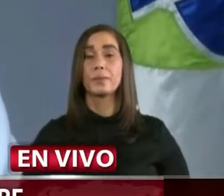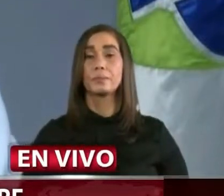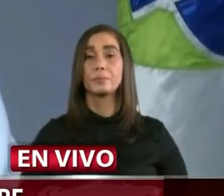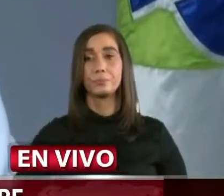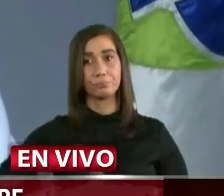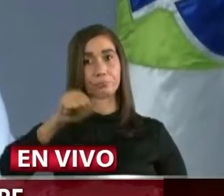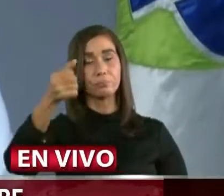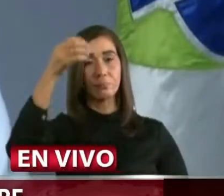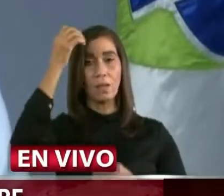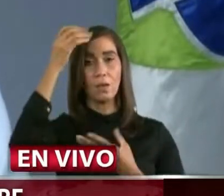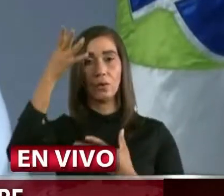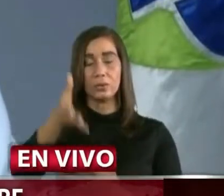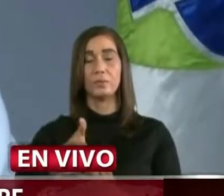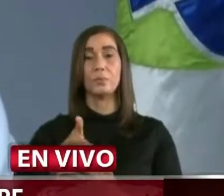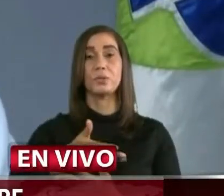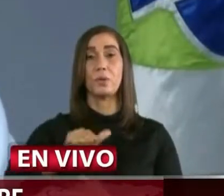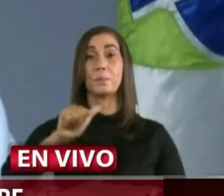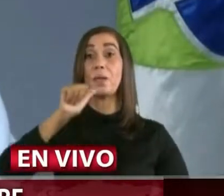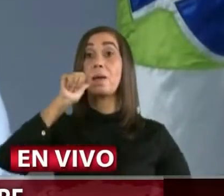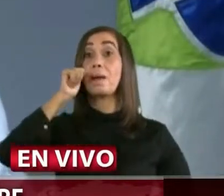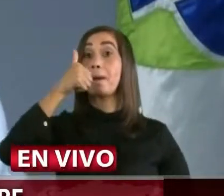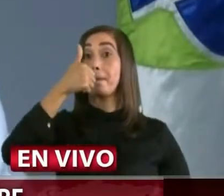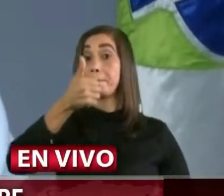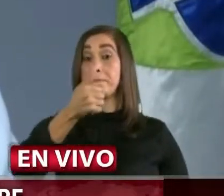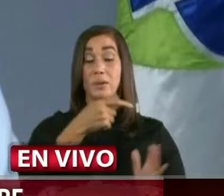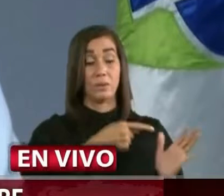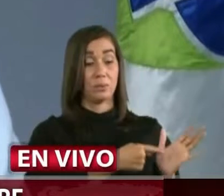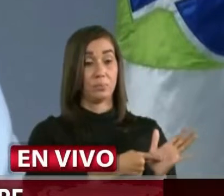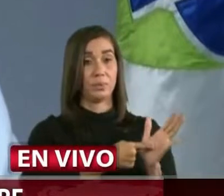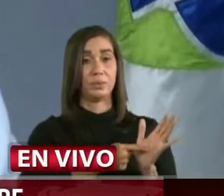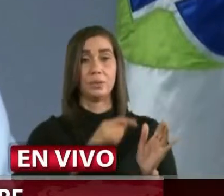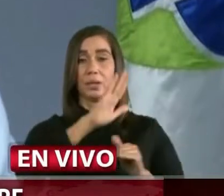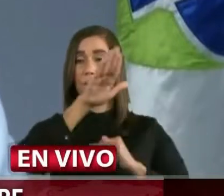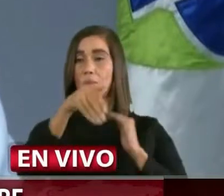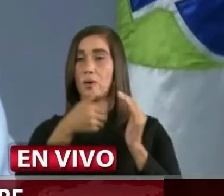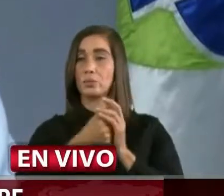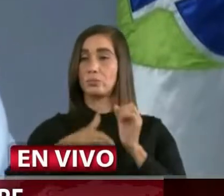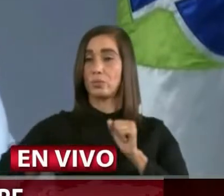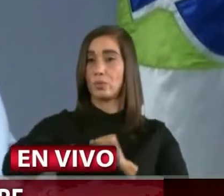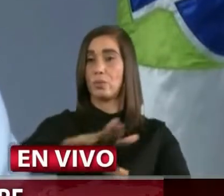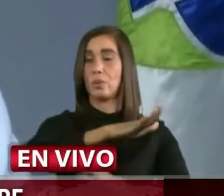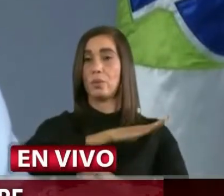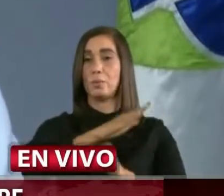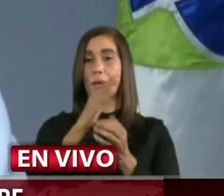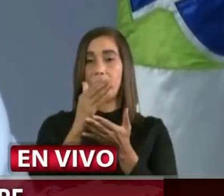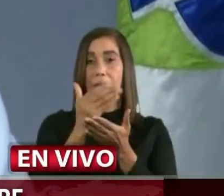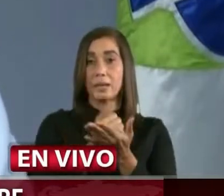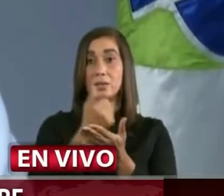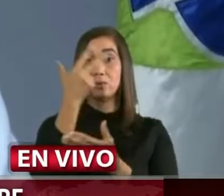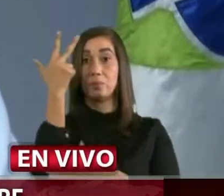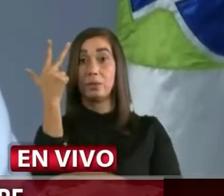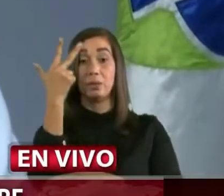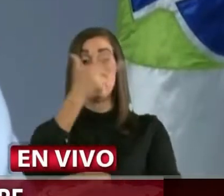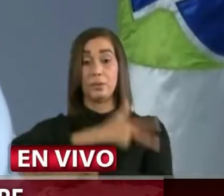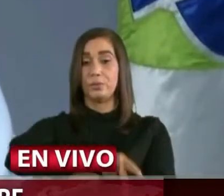Informamos igualmente que en el día de mañana presentaremos a todo el país el resumen de los 3 días